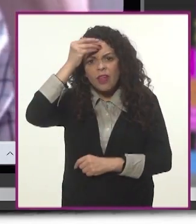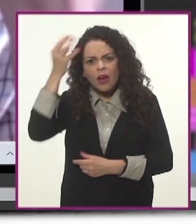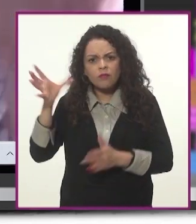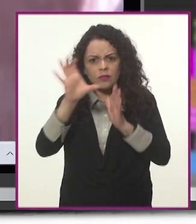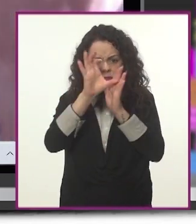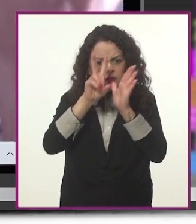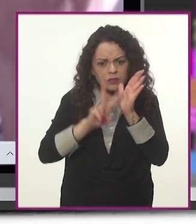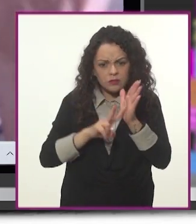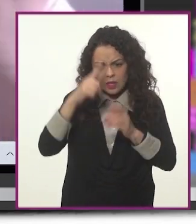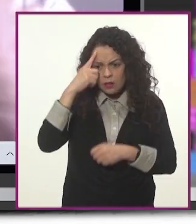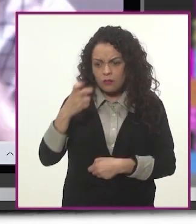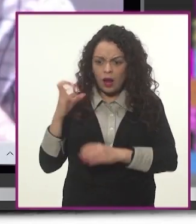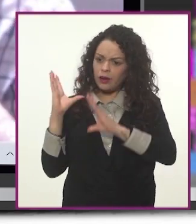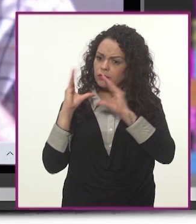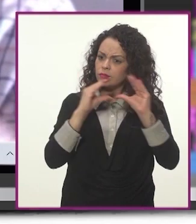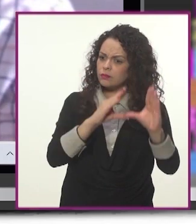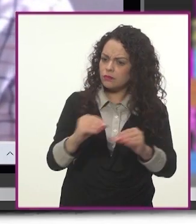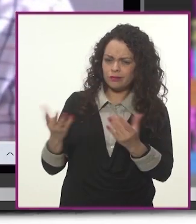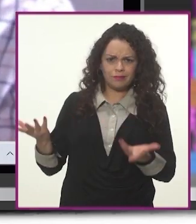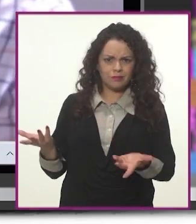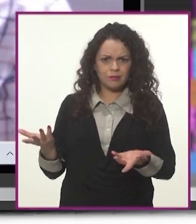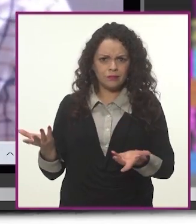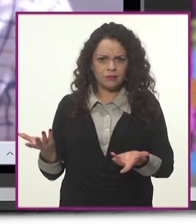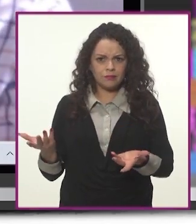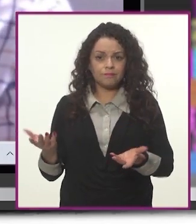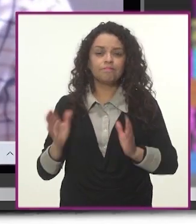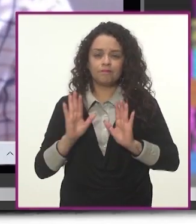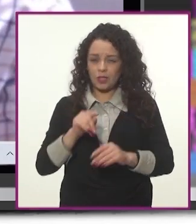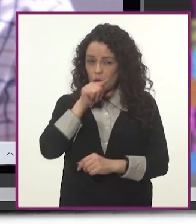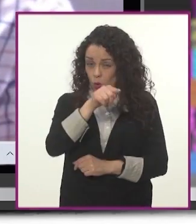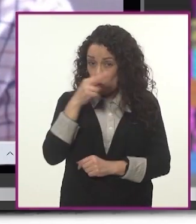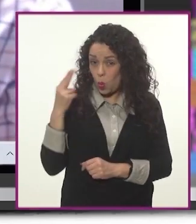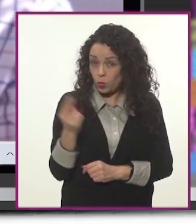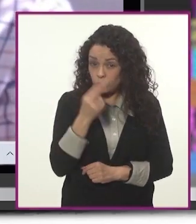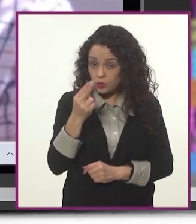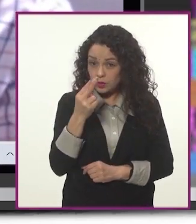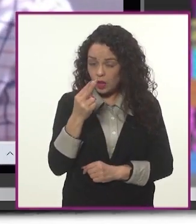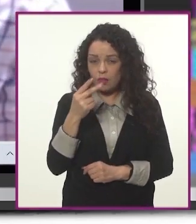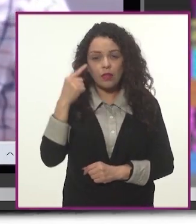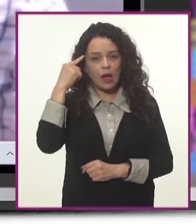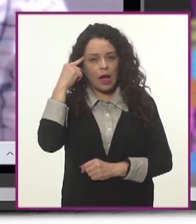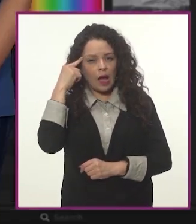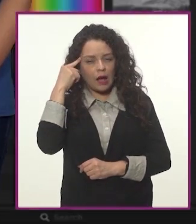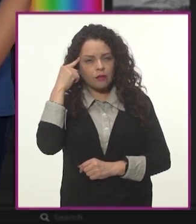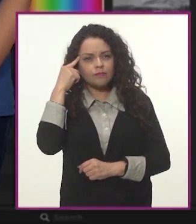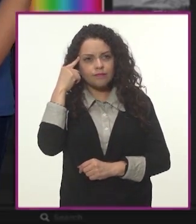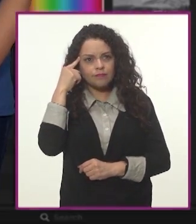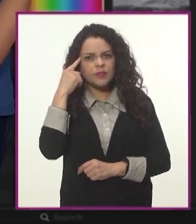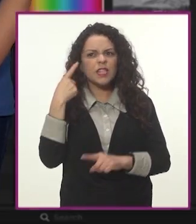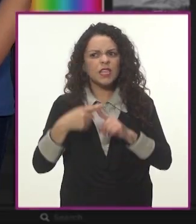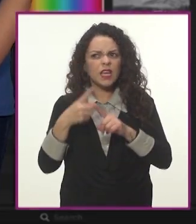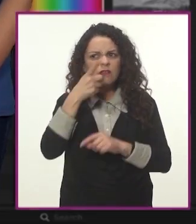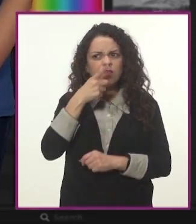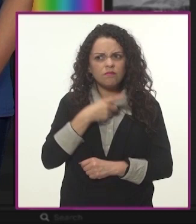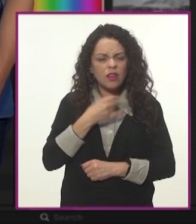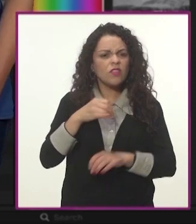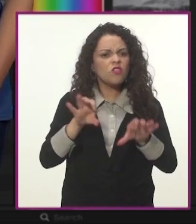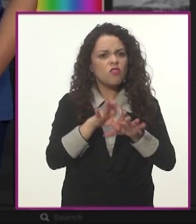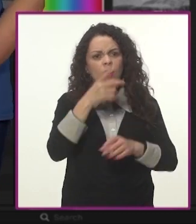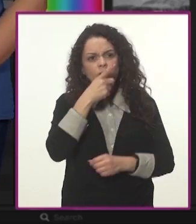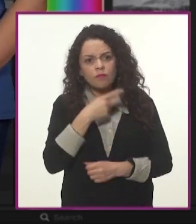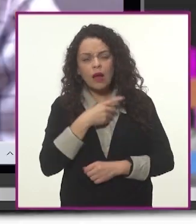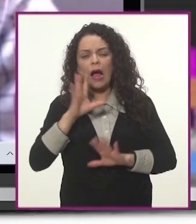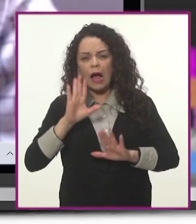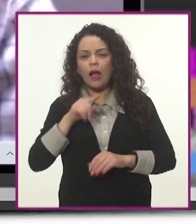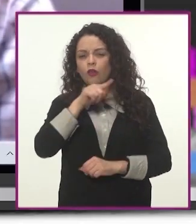dar clases magistrales, ¿no? Entonces ustedes filtren lo que les dicen y quién se lo dice. Muchas gracias, nos vemos.